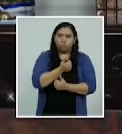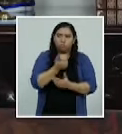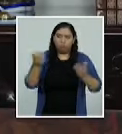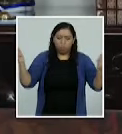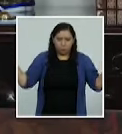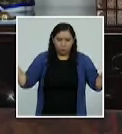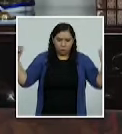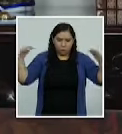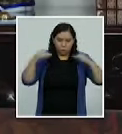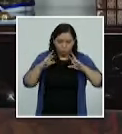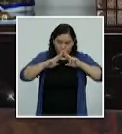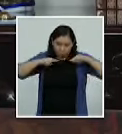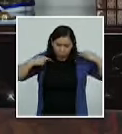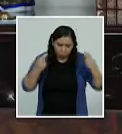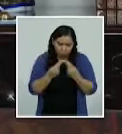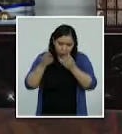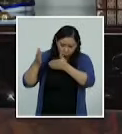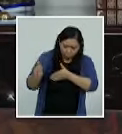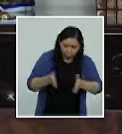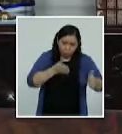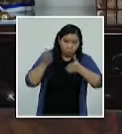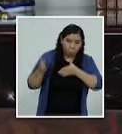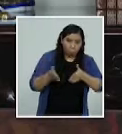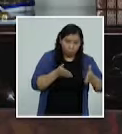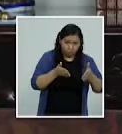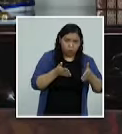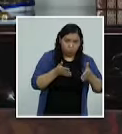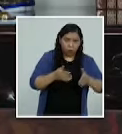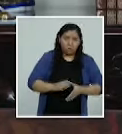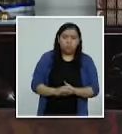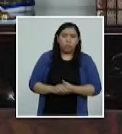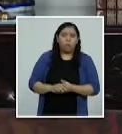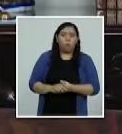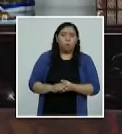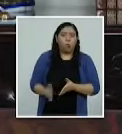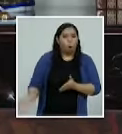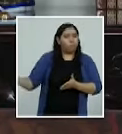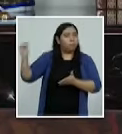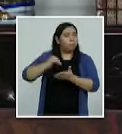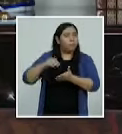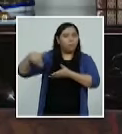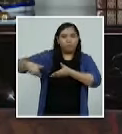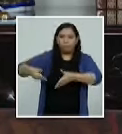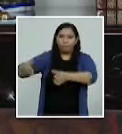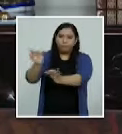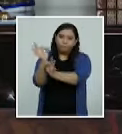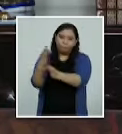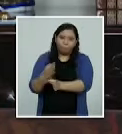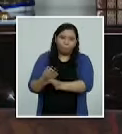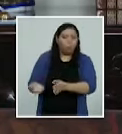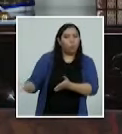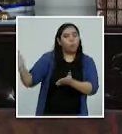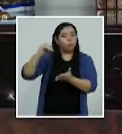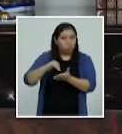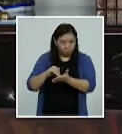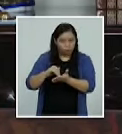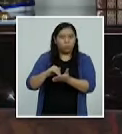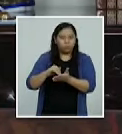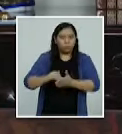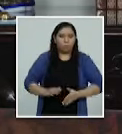de carreteras y su posterior reparación definitiva, así como continuar con el plan